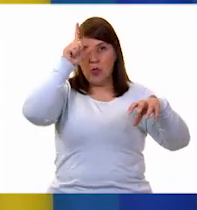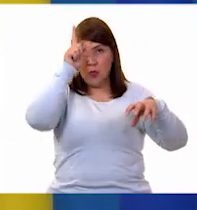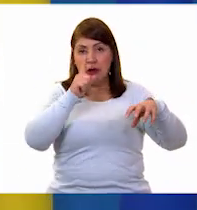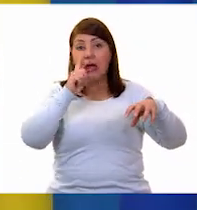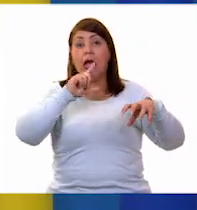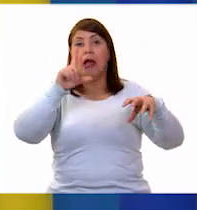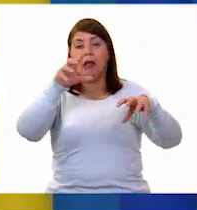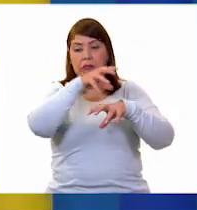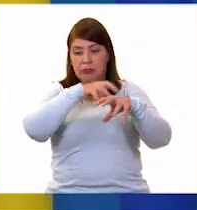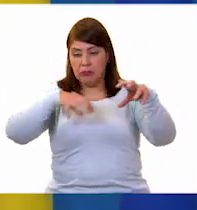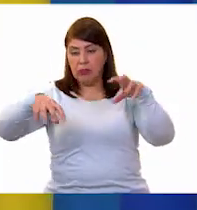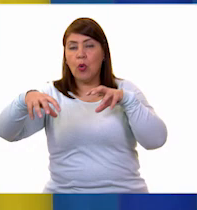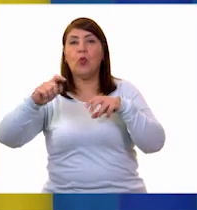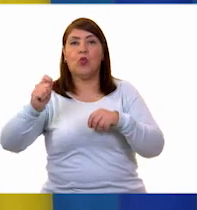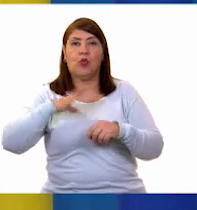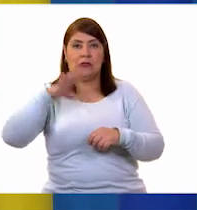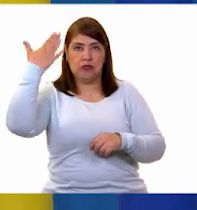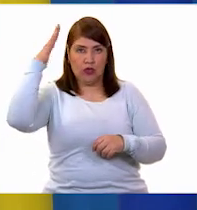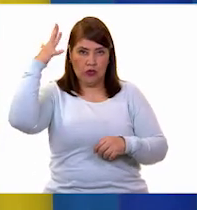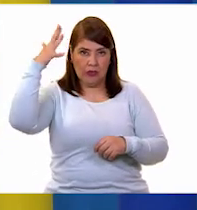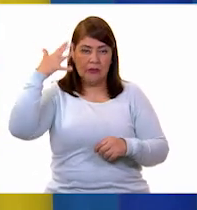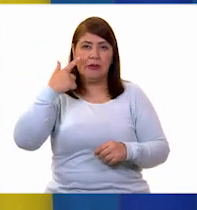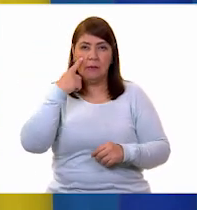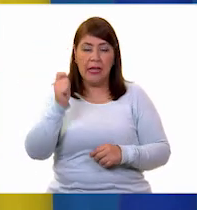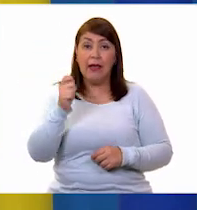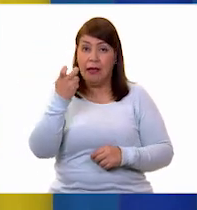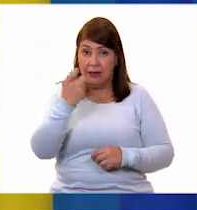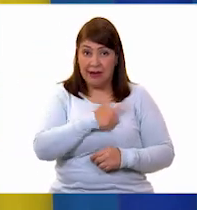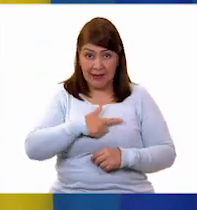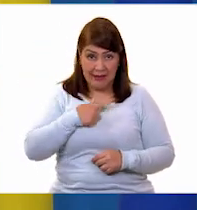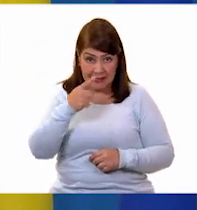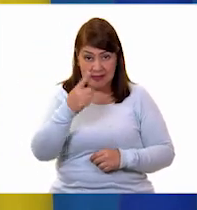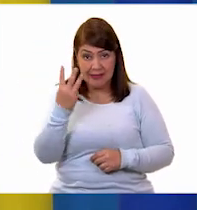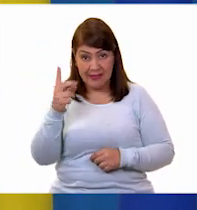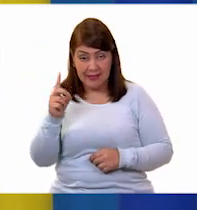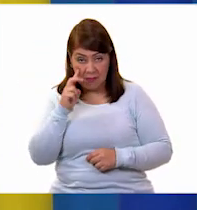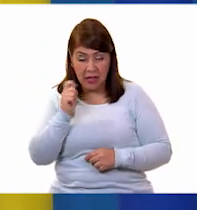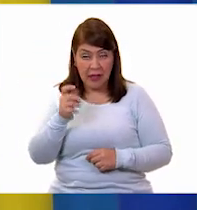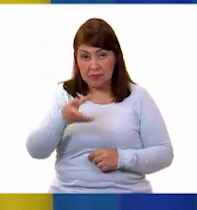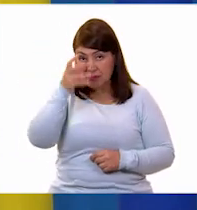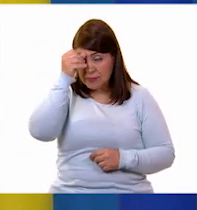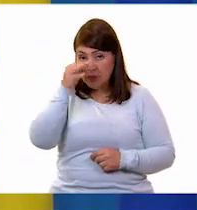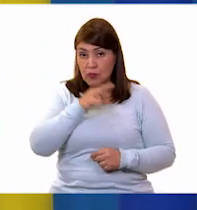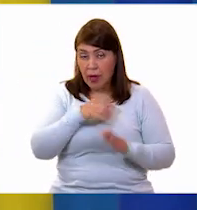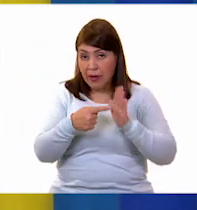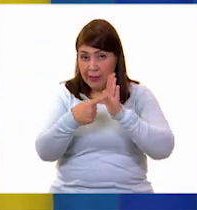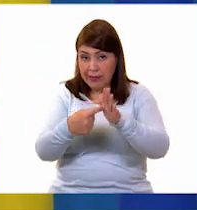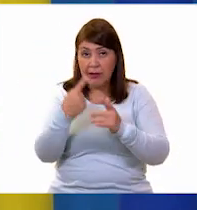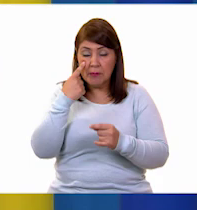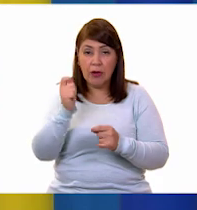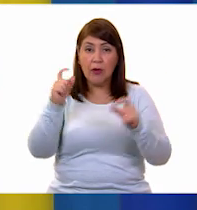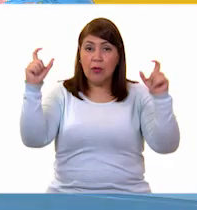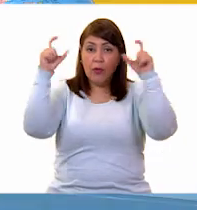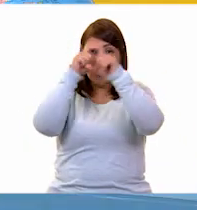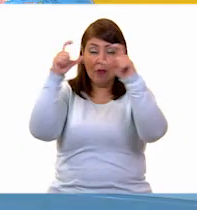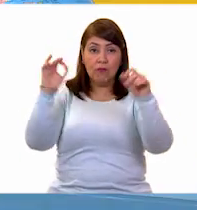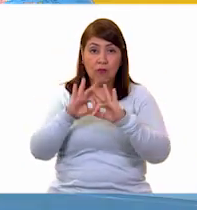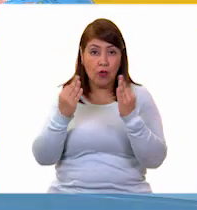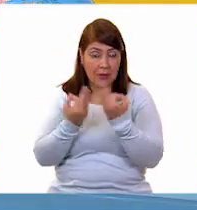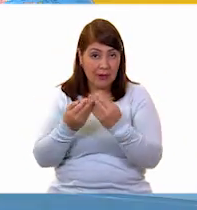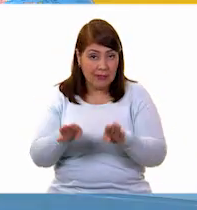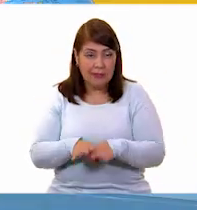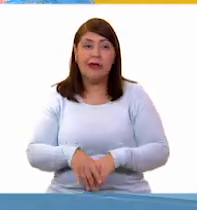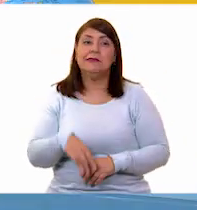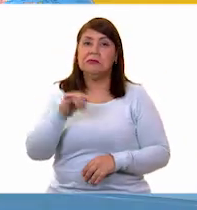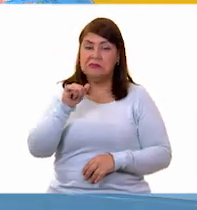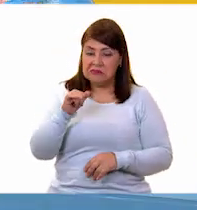Niñas y niños, y María, ¿les gustó este modelo tridimensional y dinámico para representar a los eclipses? Sí, maestro,